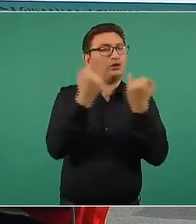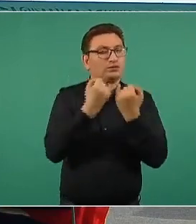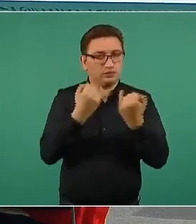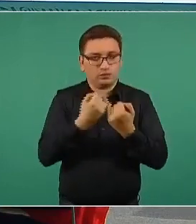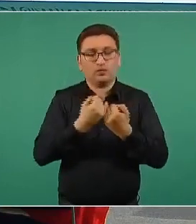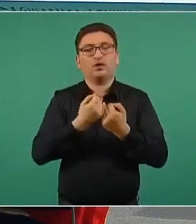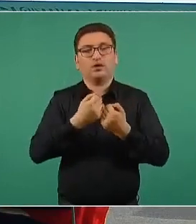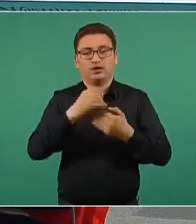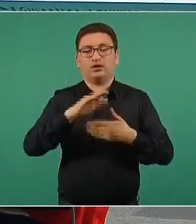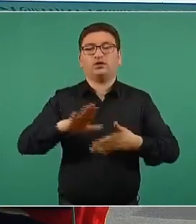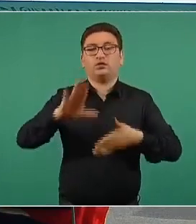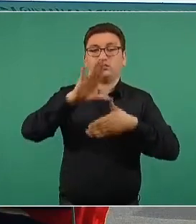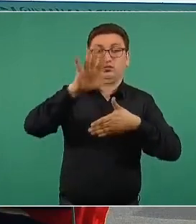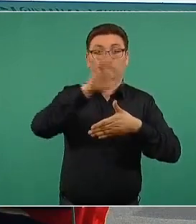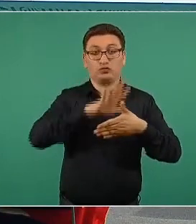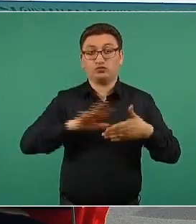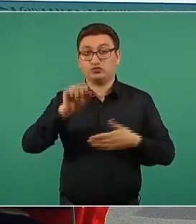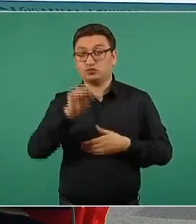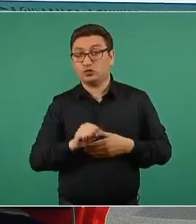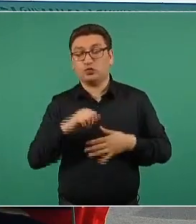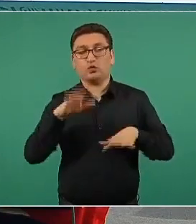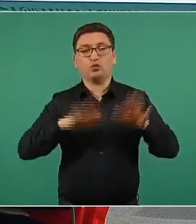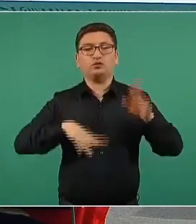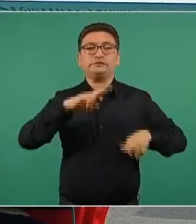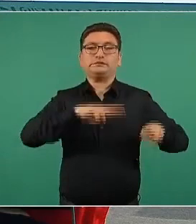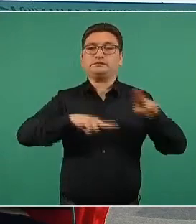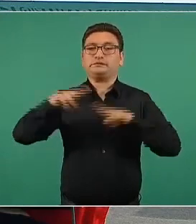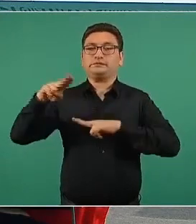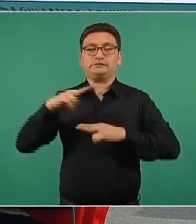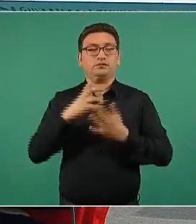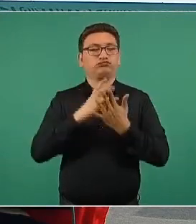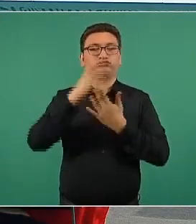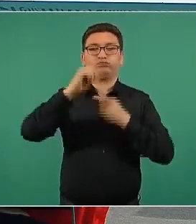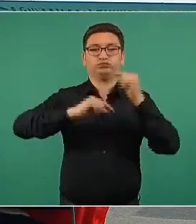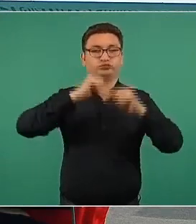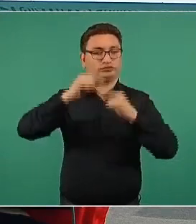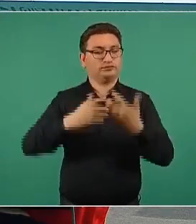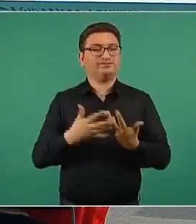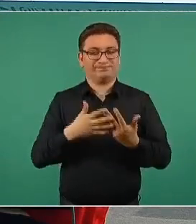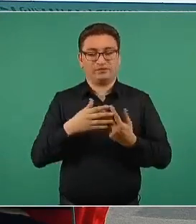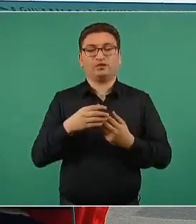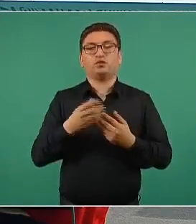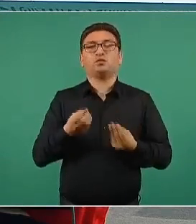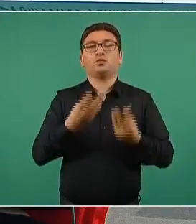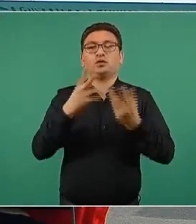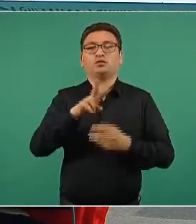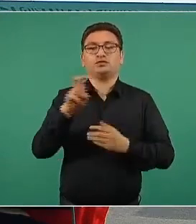estamos visualizando este foco de incremento importante. El total de casos confirmados,